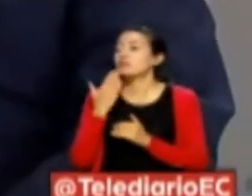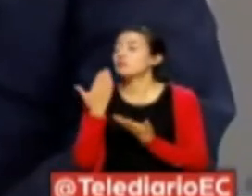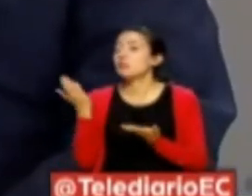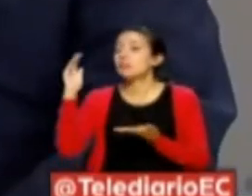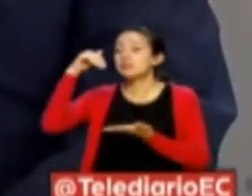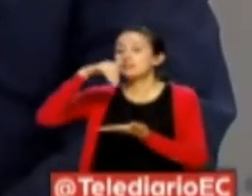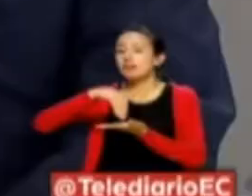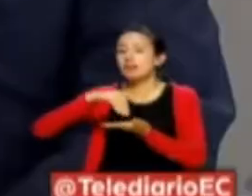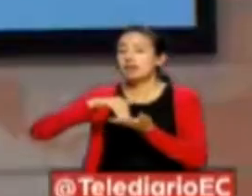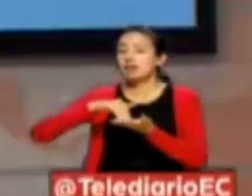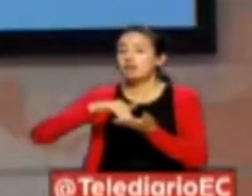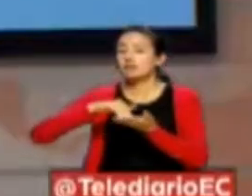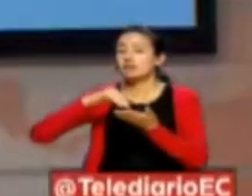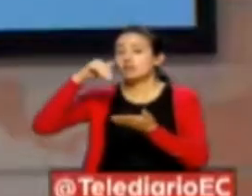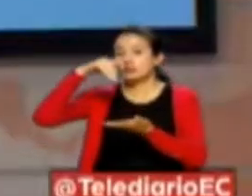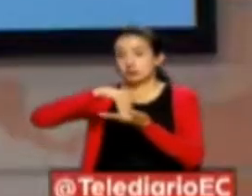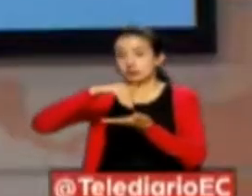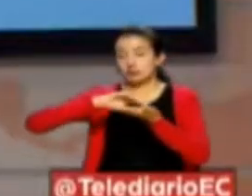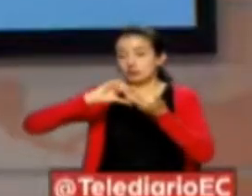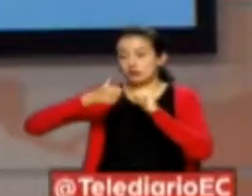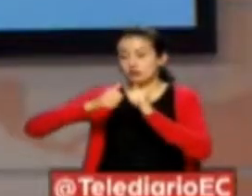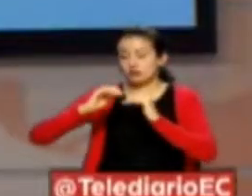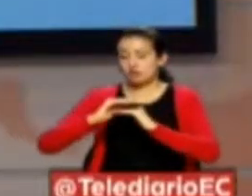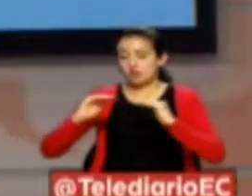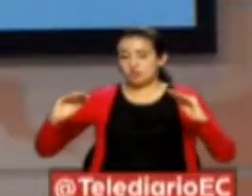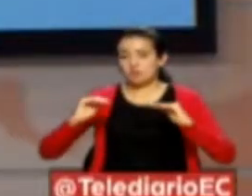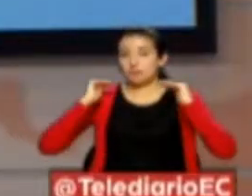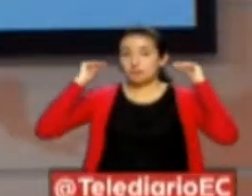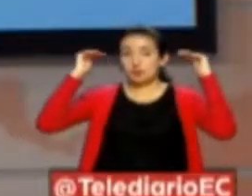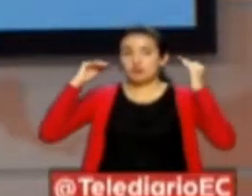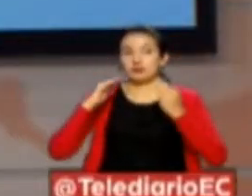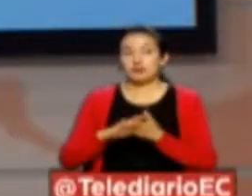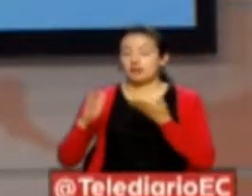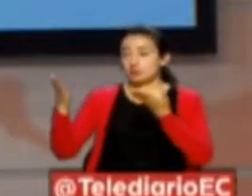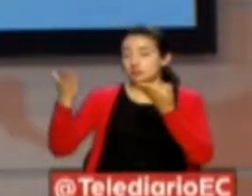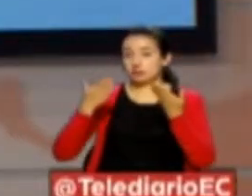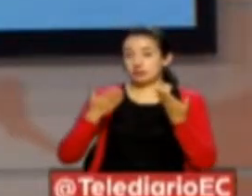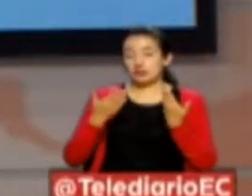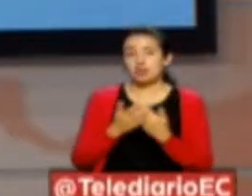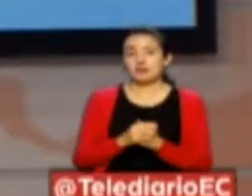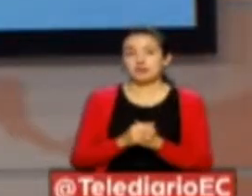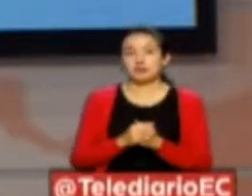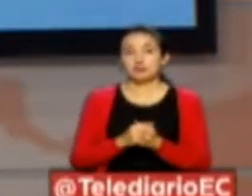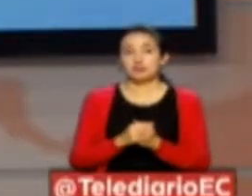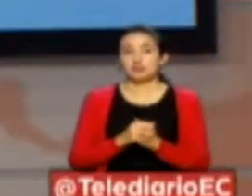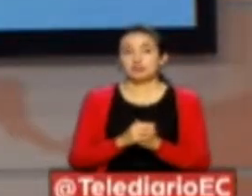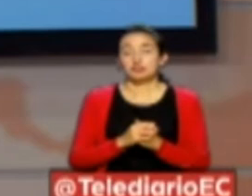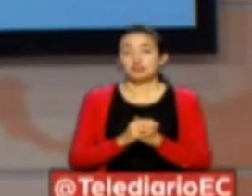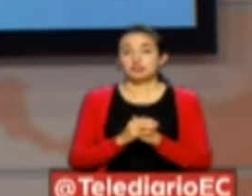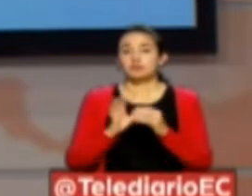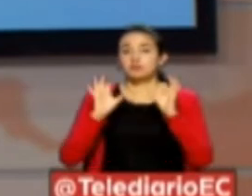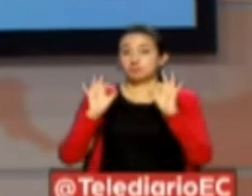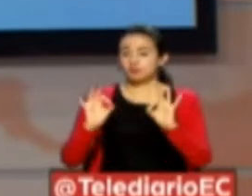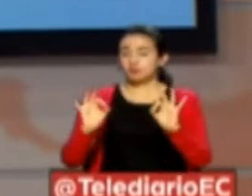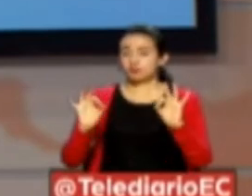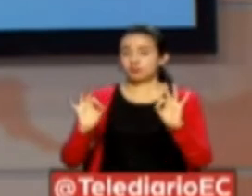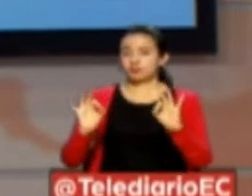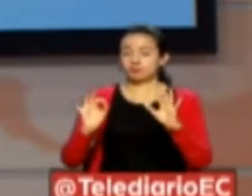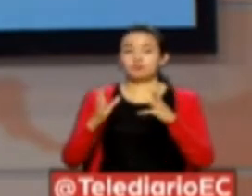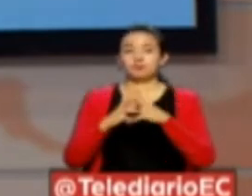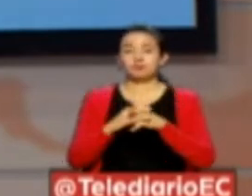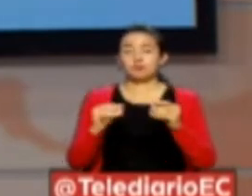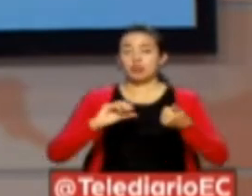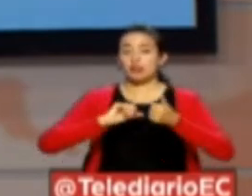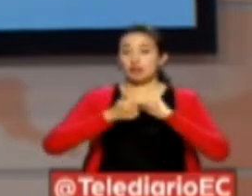rendimiento bueno los centros de alto rendimiento y díaz están siendo efectivamente para los